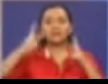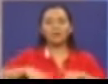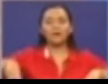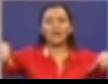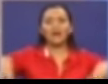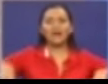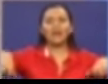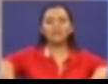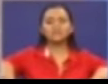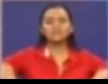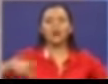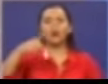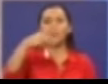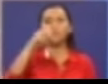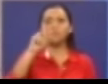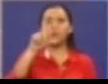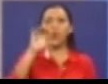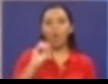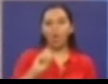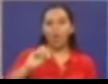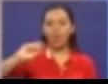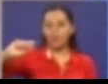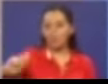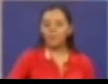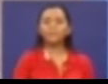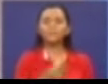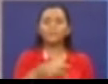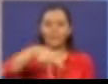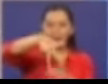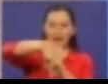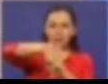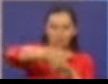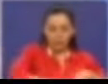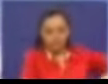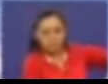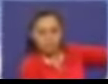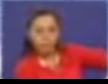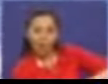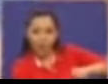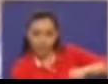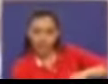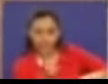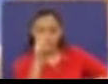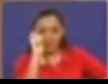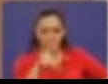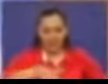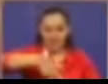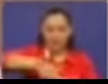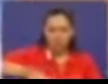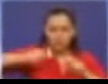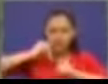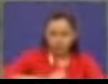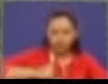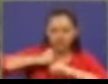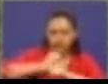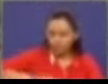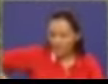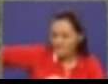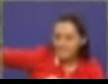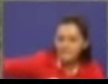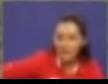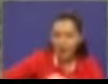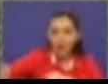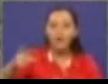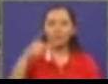ellos son aristócratas, no jugaban ecuaboli, jugaban polo. ¿Saben lo que es polo, no? En los caballos de raza con esos